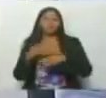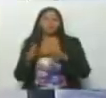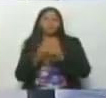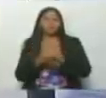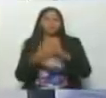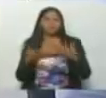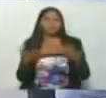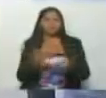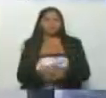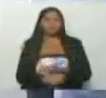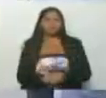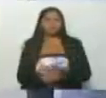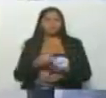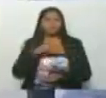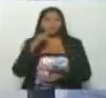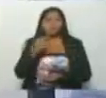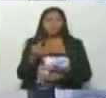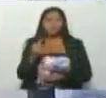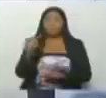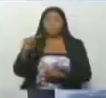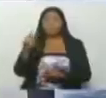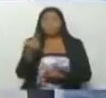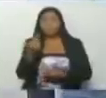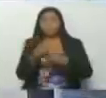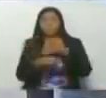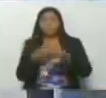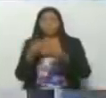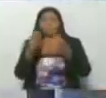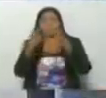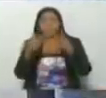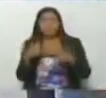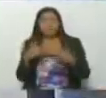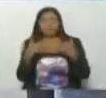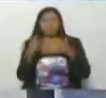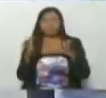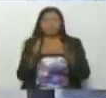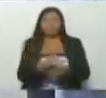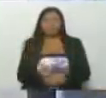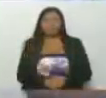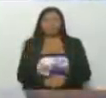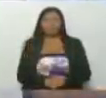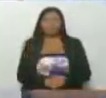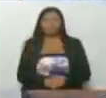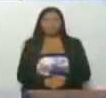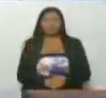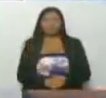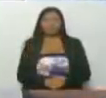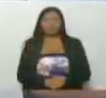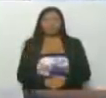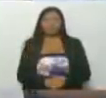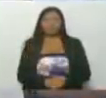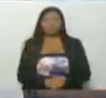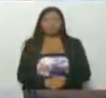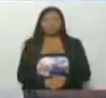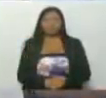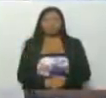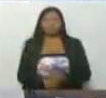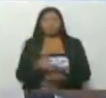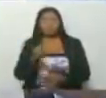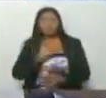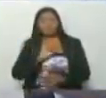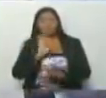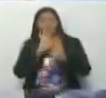en primer lugar a las empresas públicas allí serán tendencias positivas